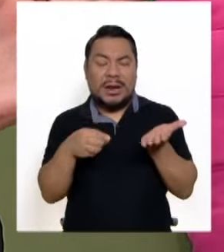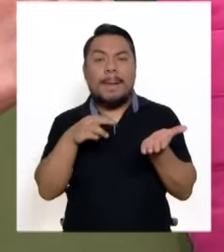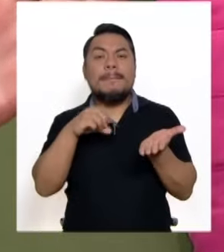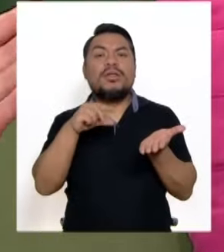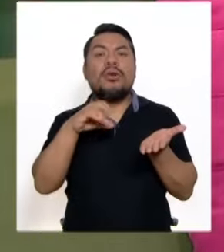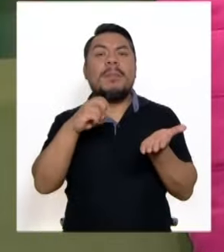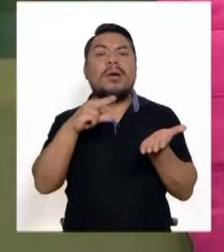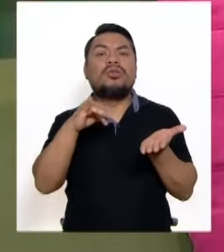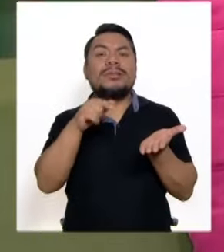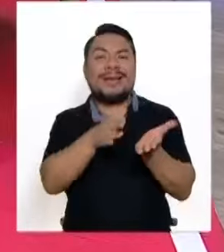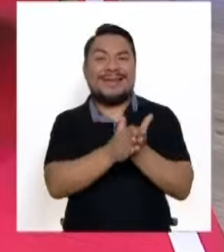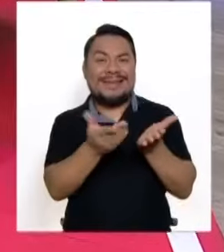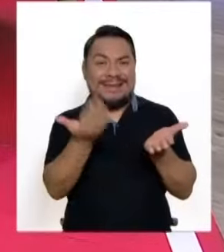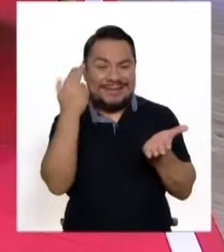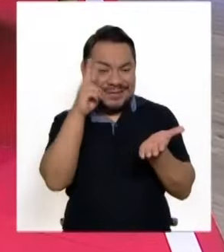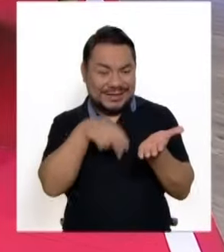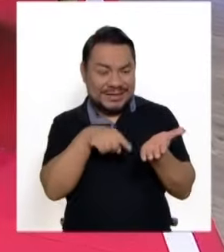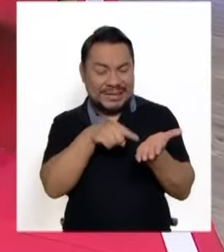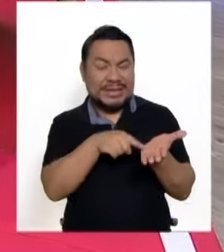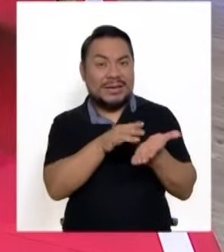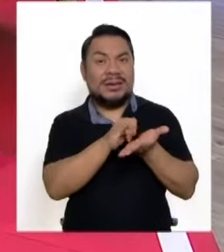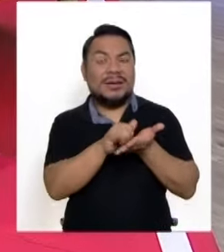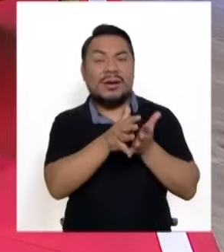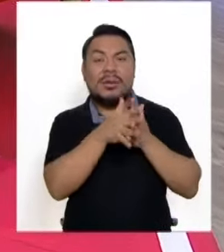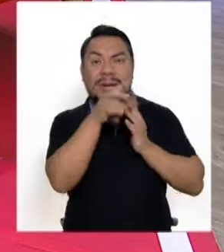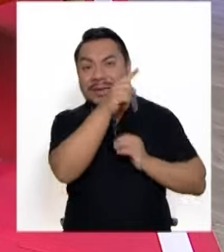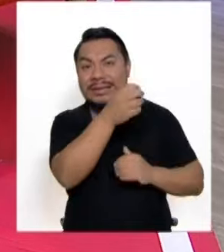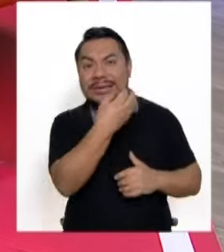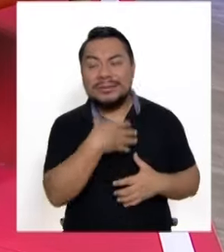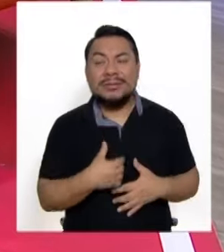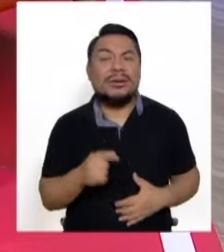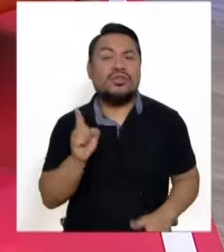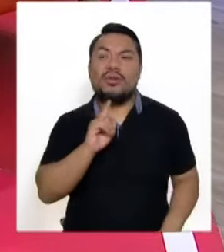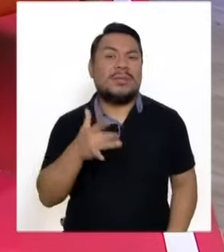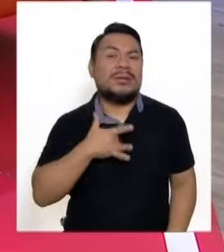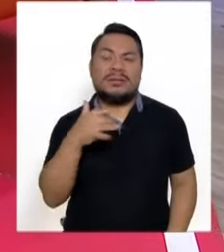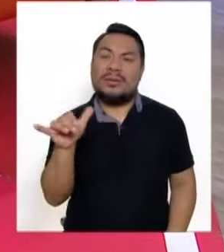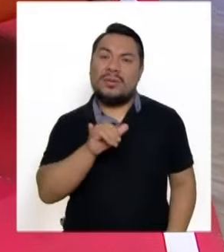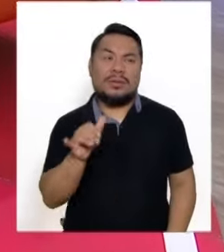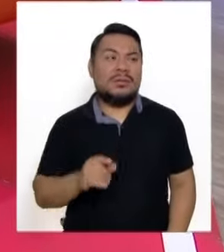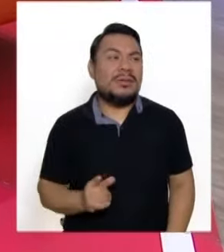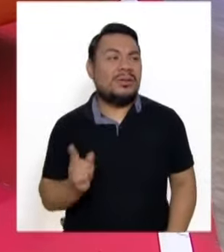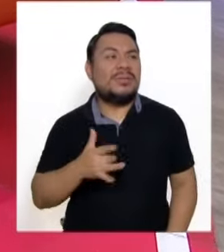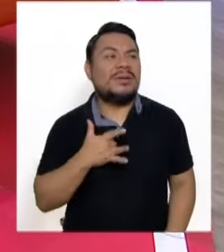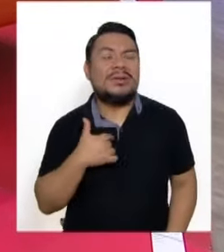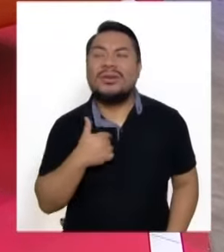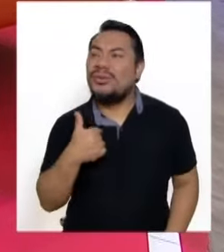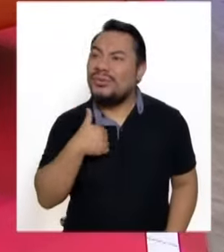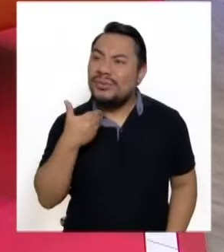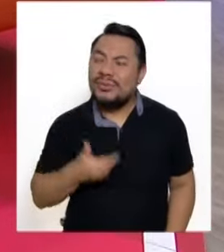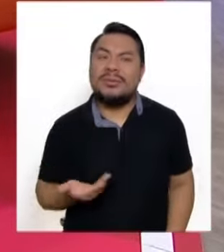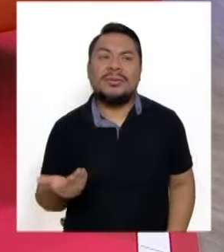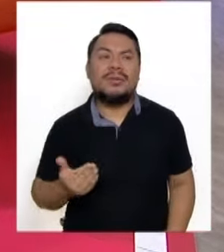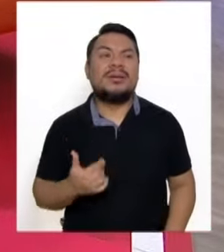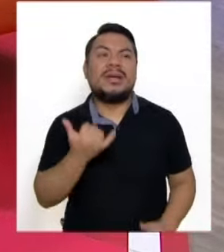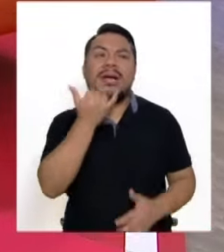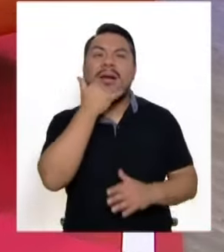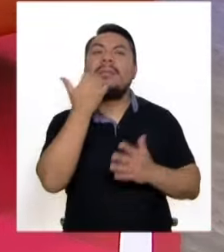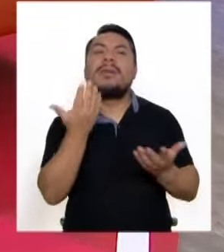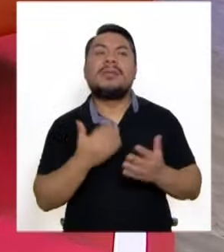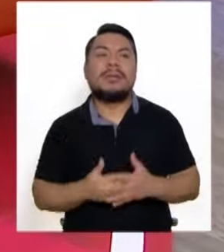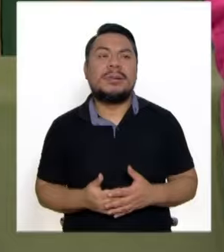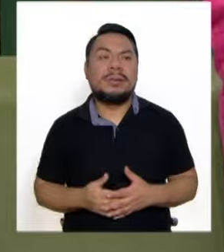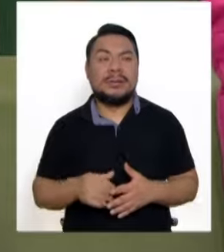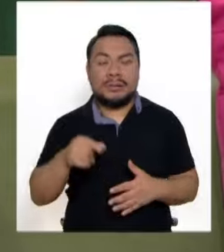American Menopause Society, no me siento igual. No siento que soy yo. Claro. Entonces, ¿qué es lo que pasa?